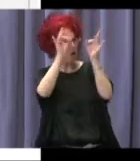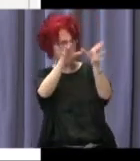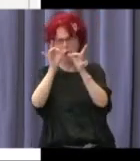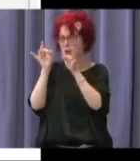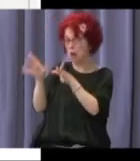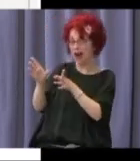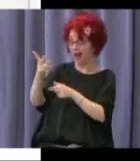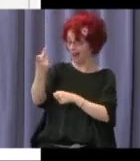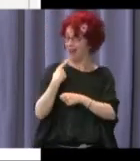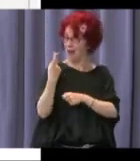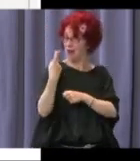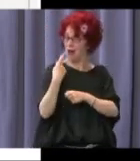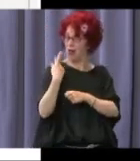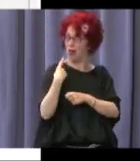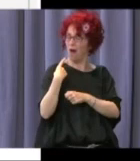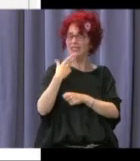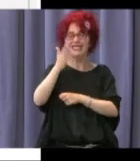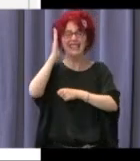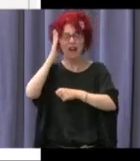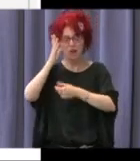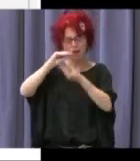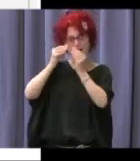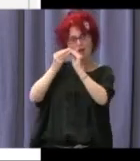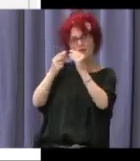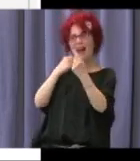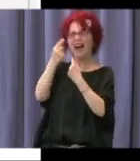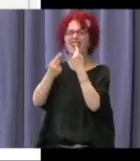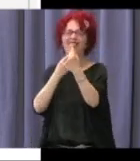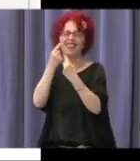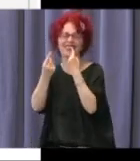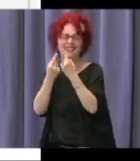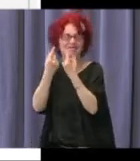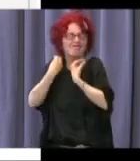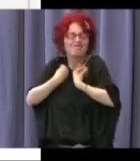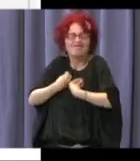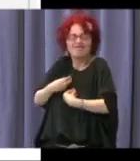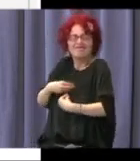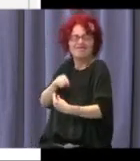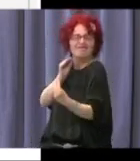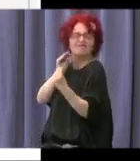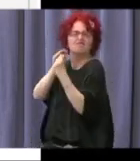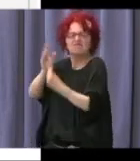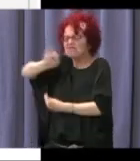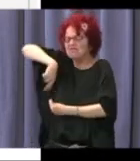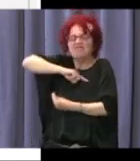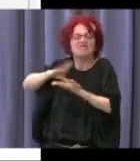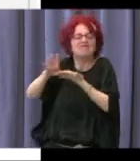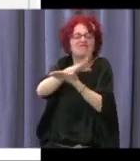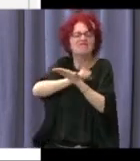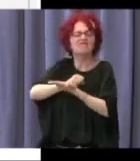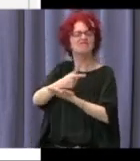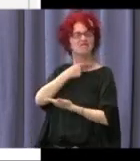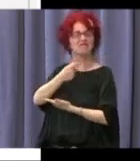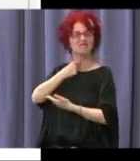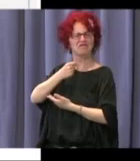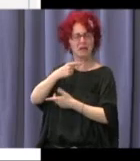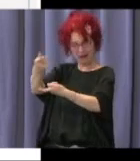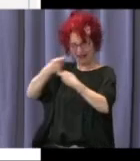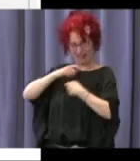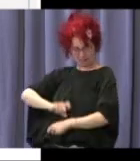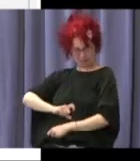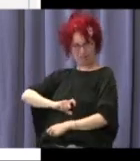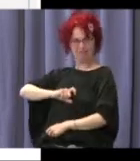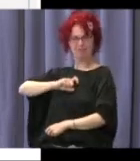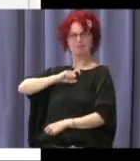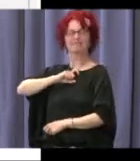¿Entendéis? Eso es en el mismo ámbito. Eso es un halago, eso es un piropo y eso nos gusta a todos los seres humanos porque nos sube la autoestima a hombre y a mujer, ¿eh o no? Todo